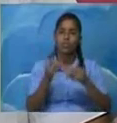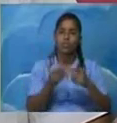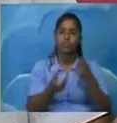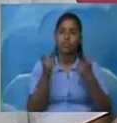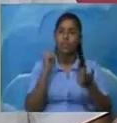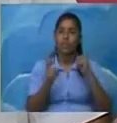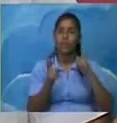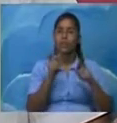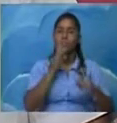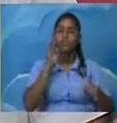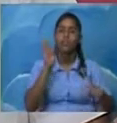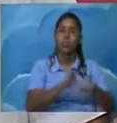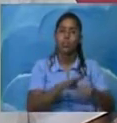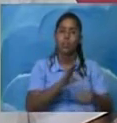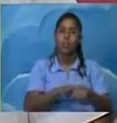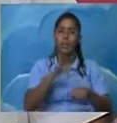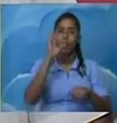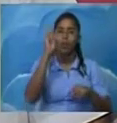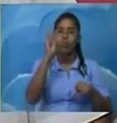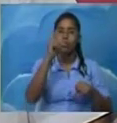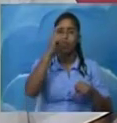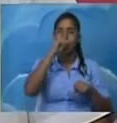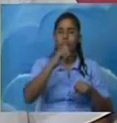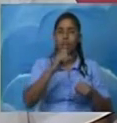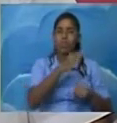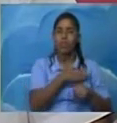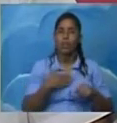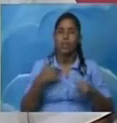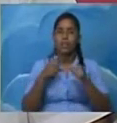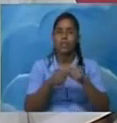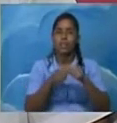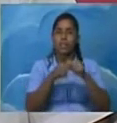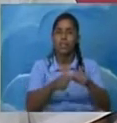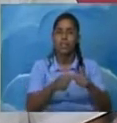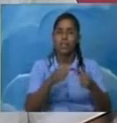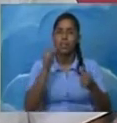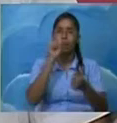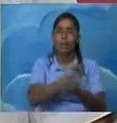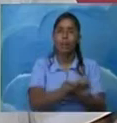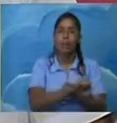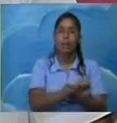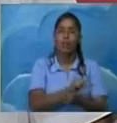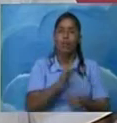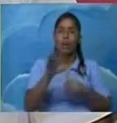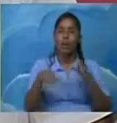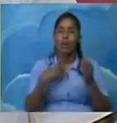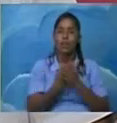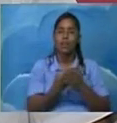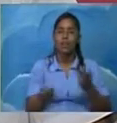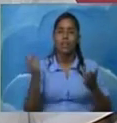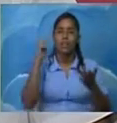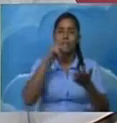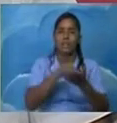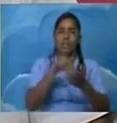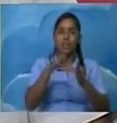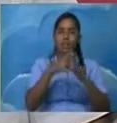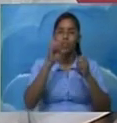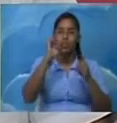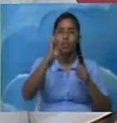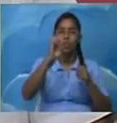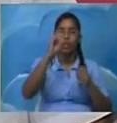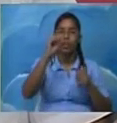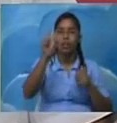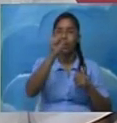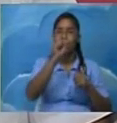aunque se cumplieran los 7 años, querían seguir esclavizando a sus hermanos hebreos hasta que se levantó Esdras y